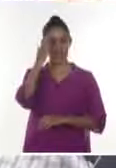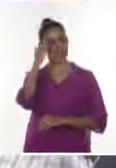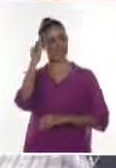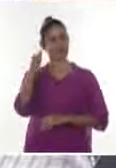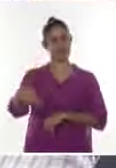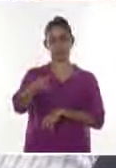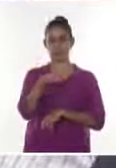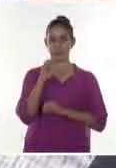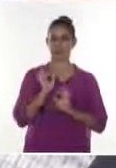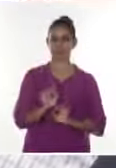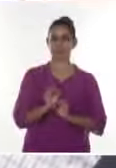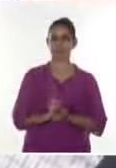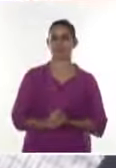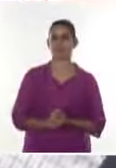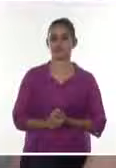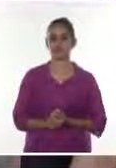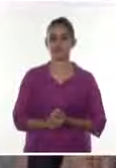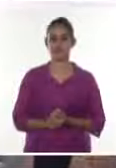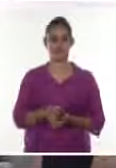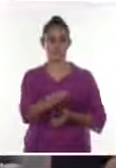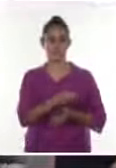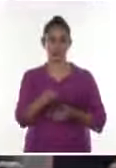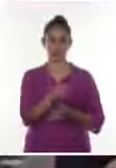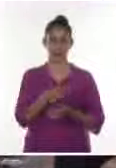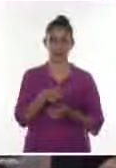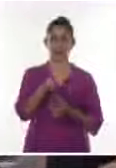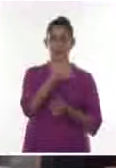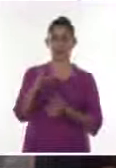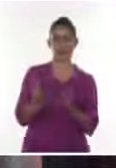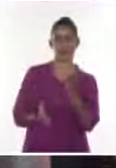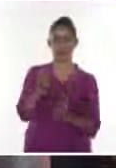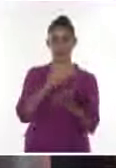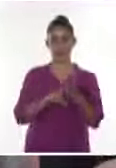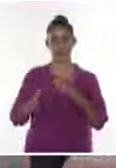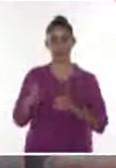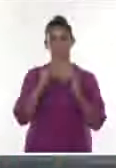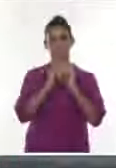que sí. Desde Palmira, en Cienfuegos, Wilmer Rodríguez Fernández, Canal Cubano de Noticias.